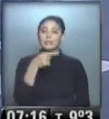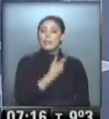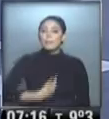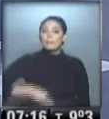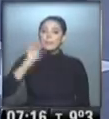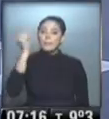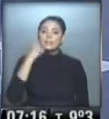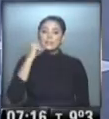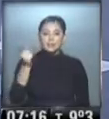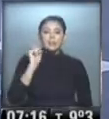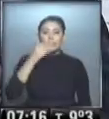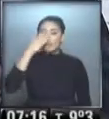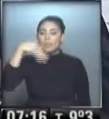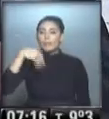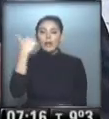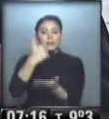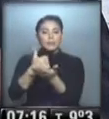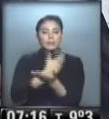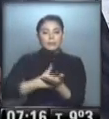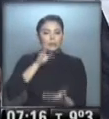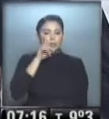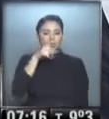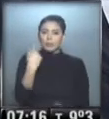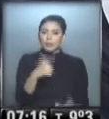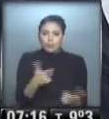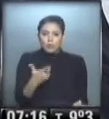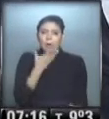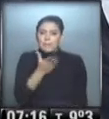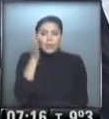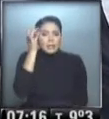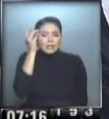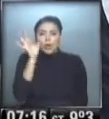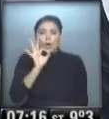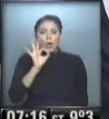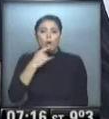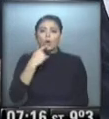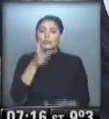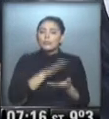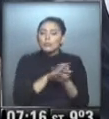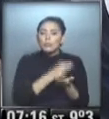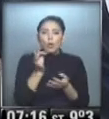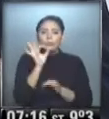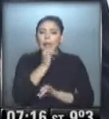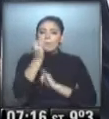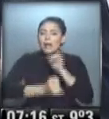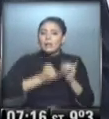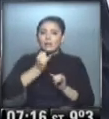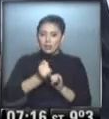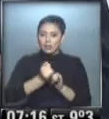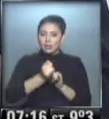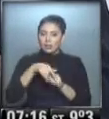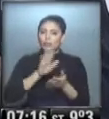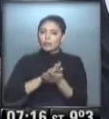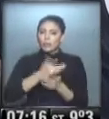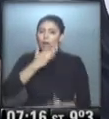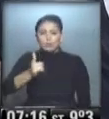lo siguió el presidente barack obama pero no hubo ni pedido de disculpas ni respuestas ni explicaciones a las graves